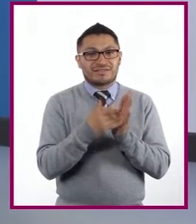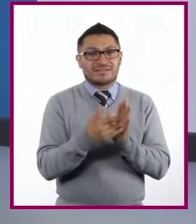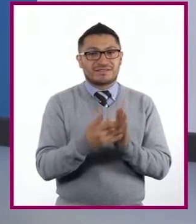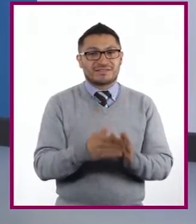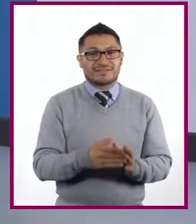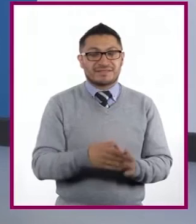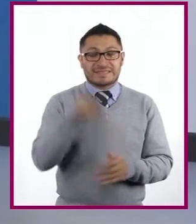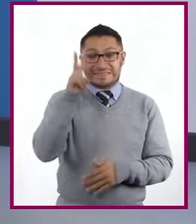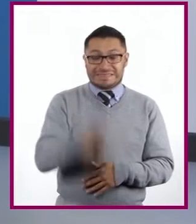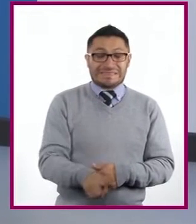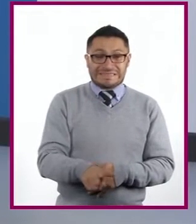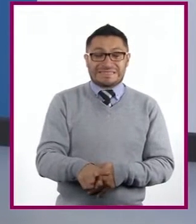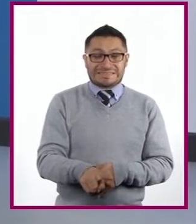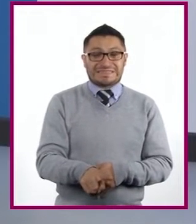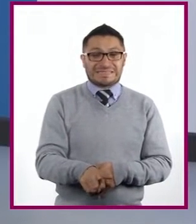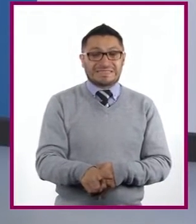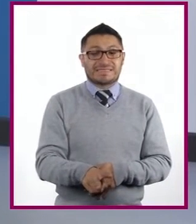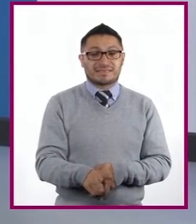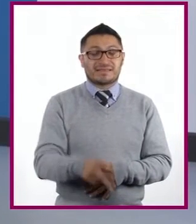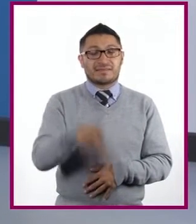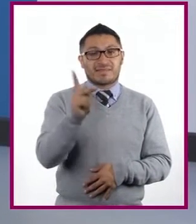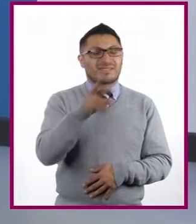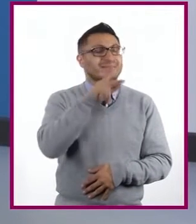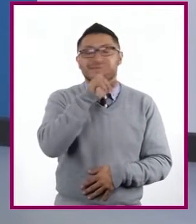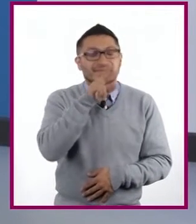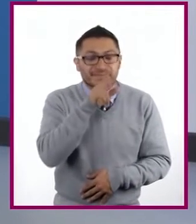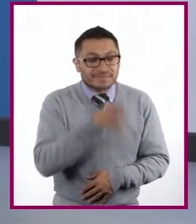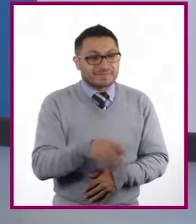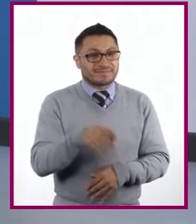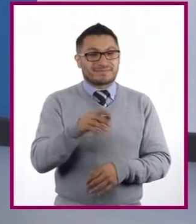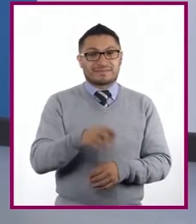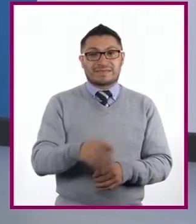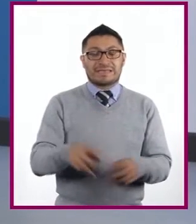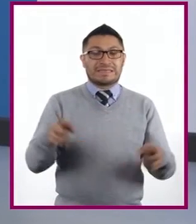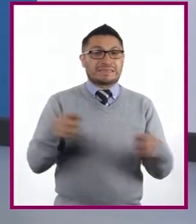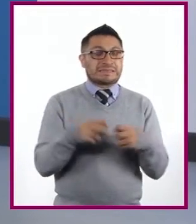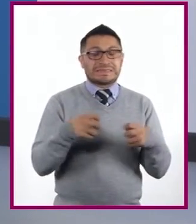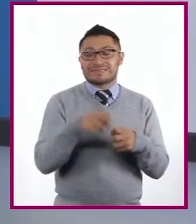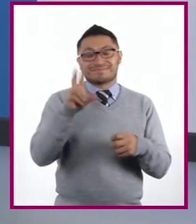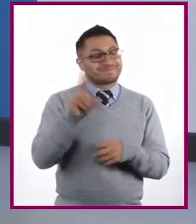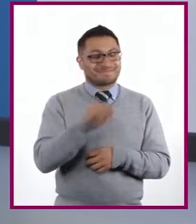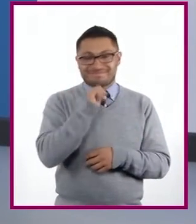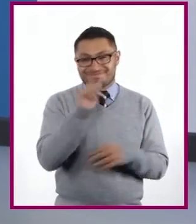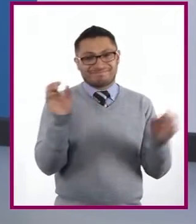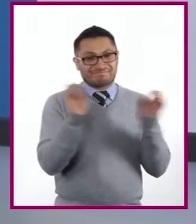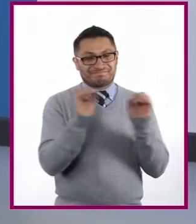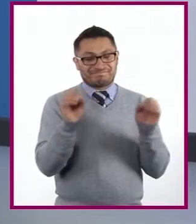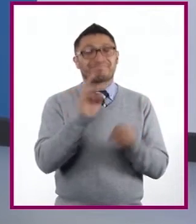Sí, ¿verdad? Pero no se preocupe. Sin presiones, maestro, sin presiones. ¿Por qué no